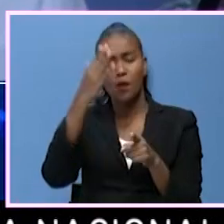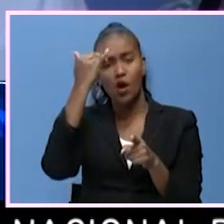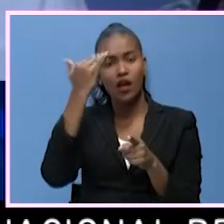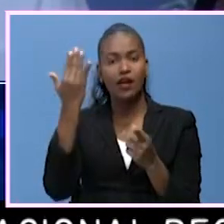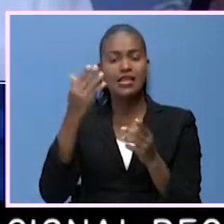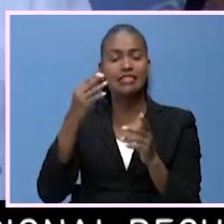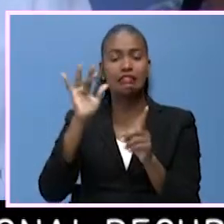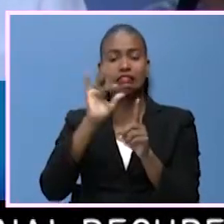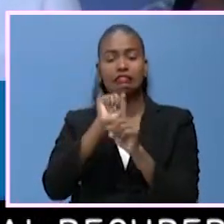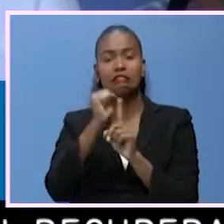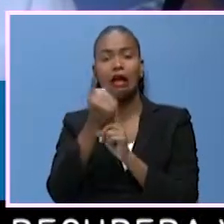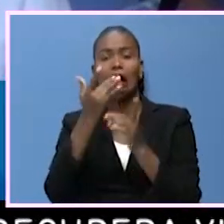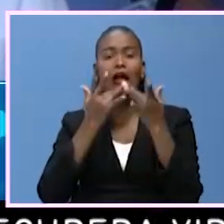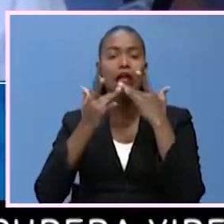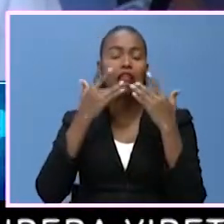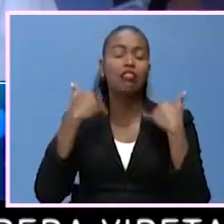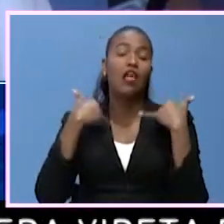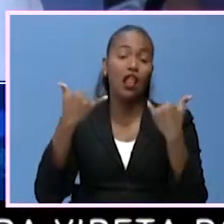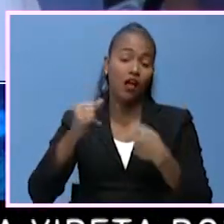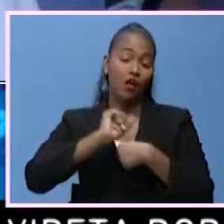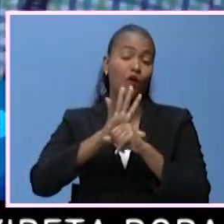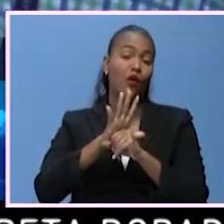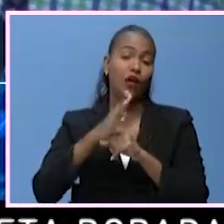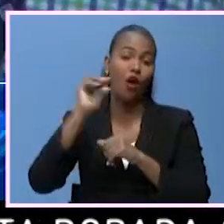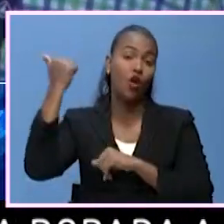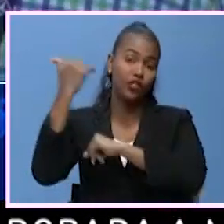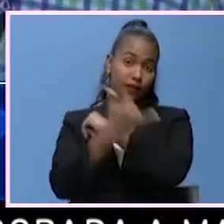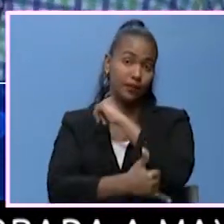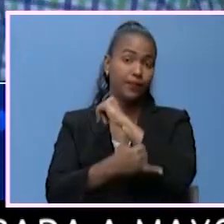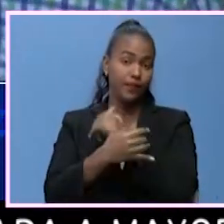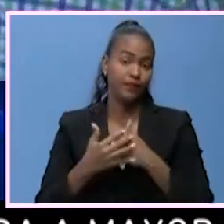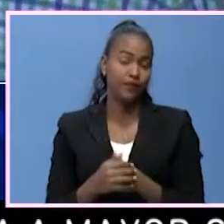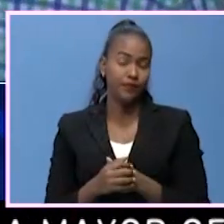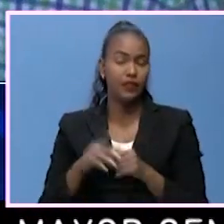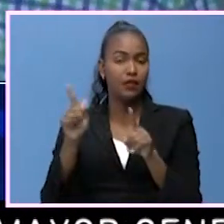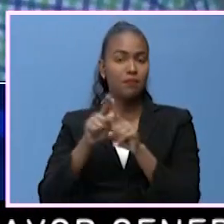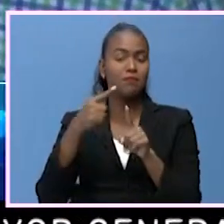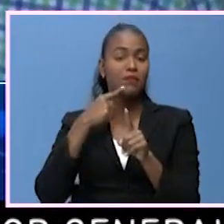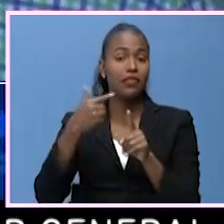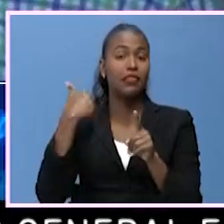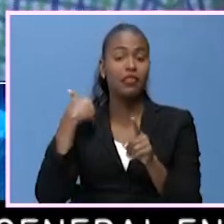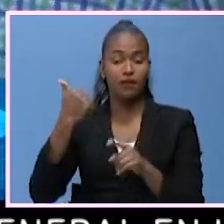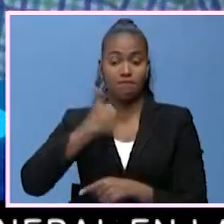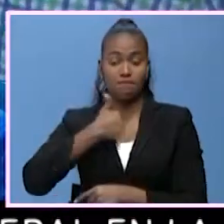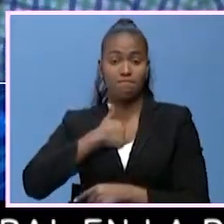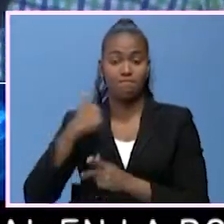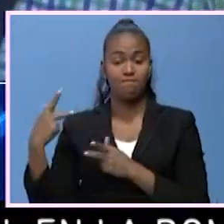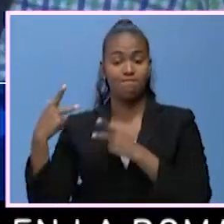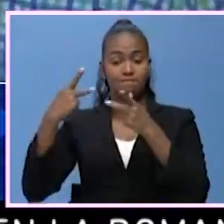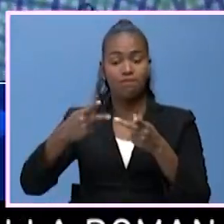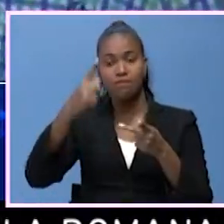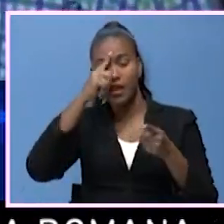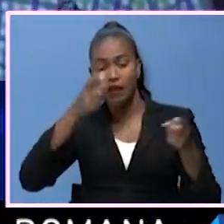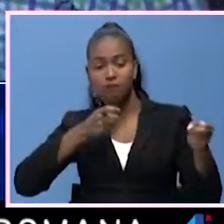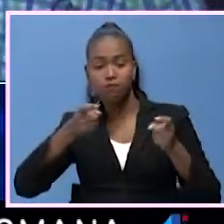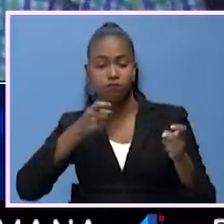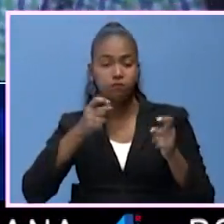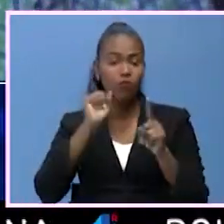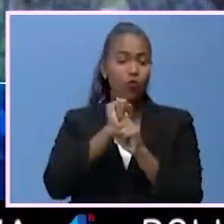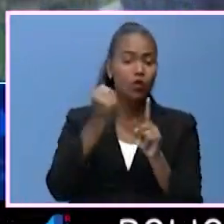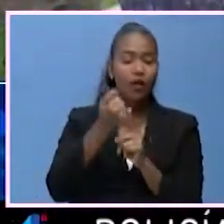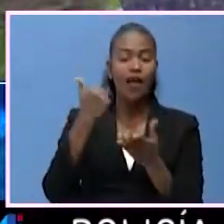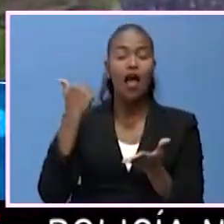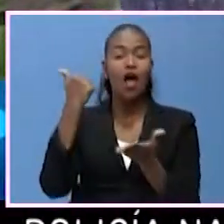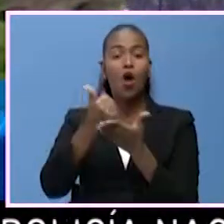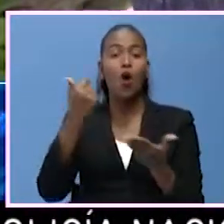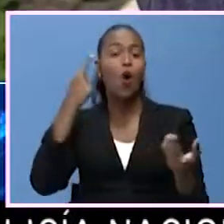crisis económica consecuencia de la pandemia internacional. Expresó que se ha ocupado personalmente de gestionar acciones y acuerdos